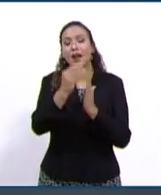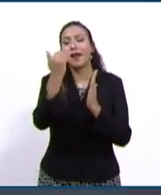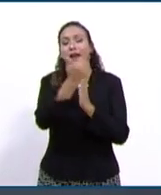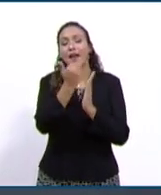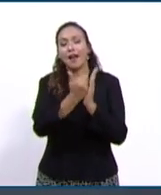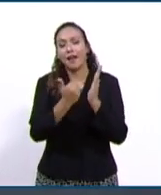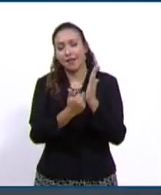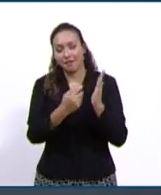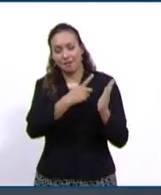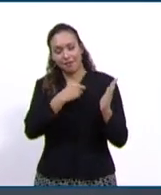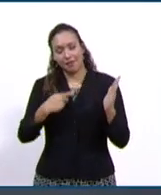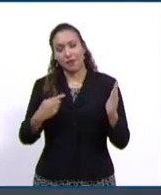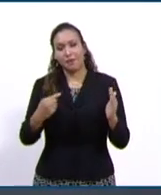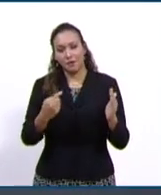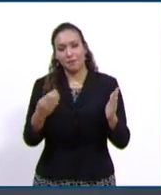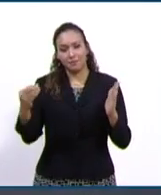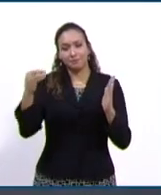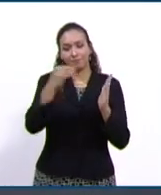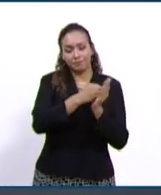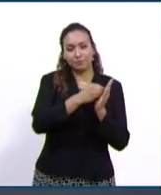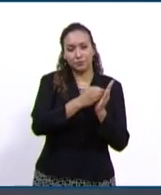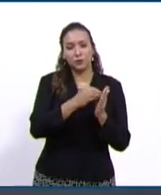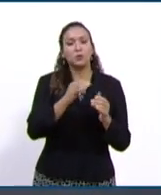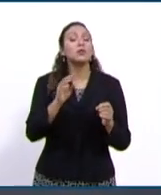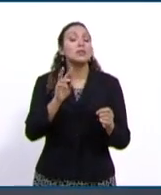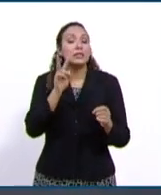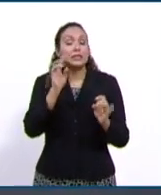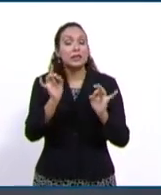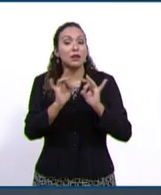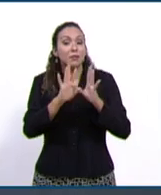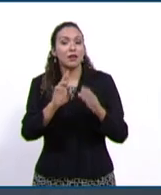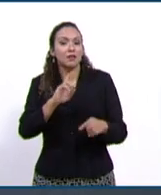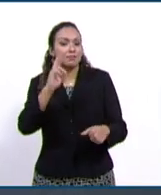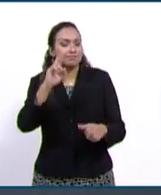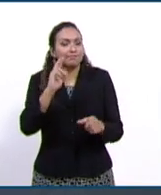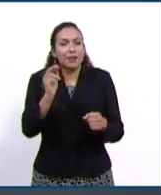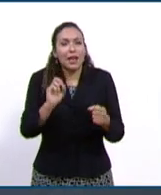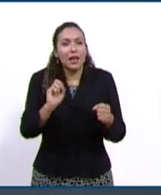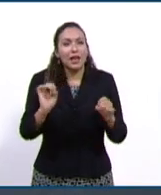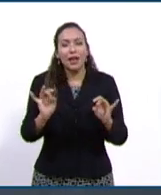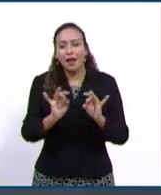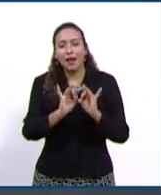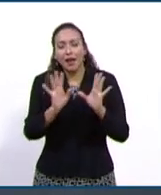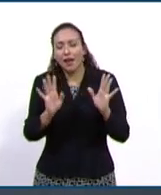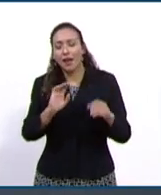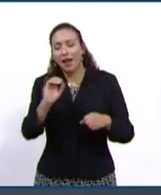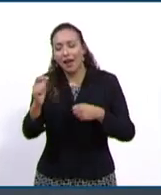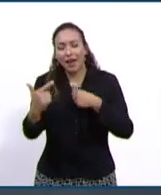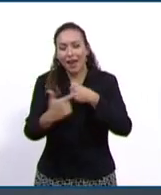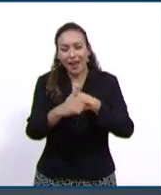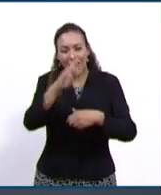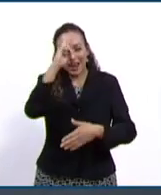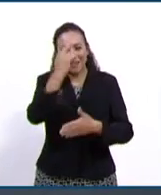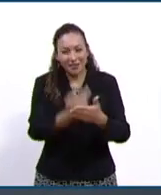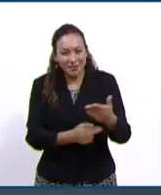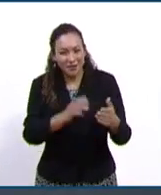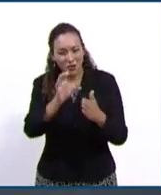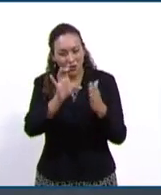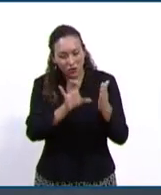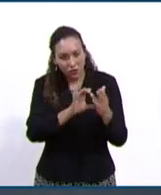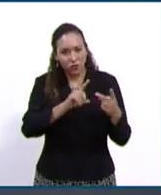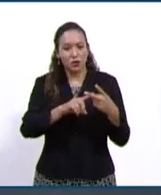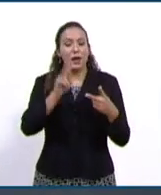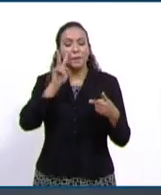la existencia de alguna irregularidad, con independencia si trasciende o no a